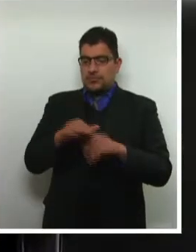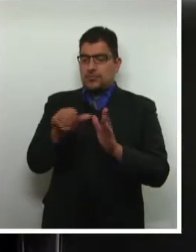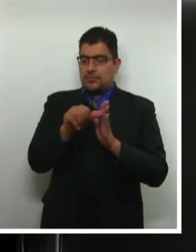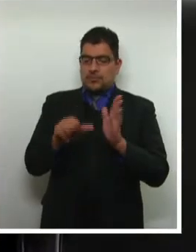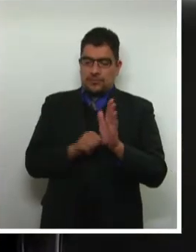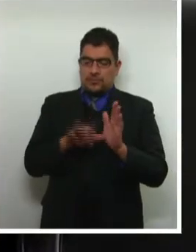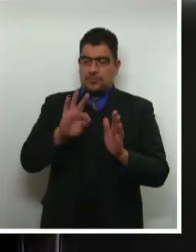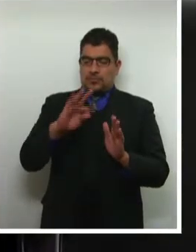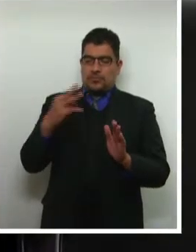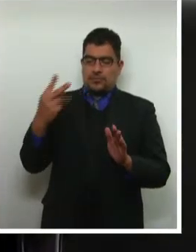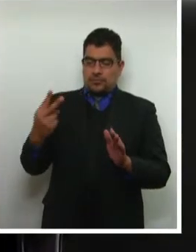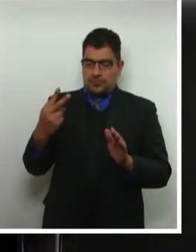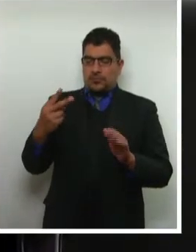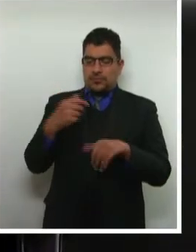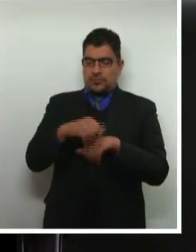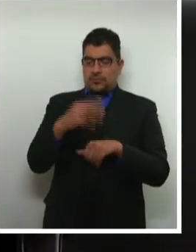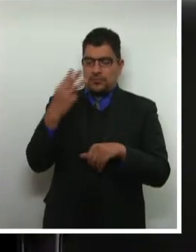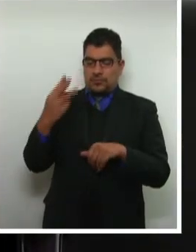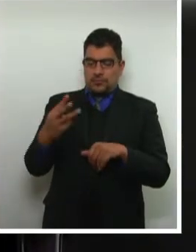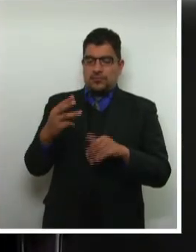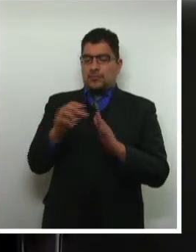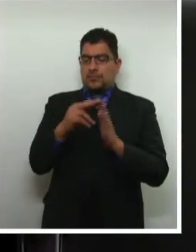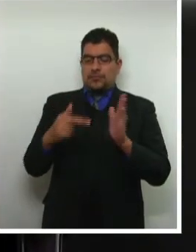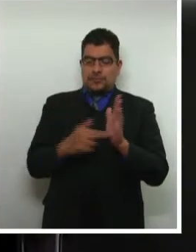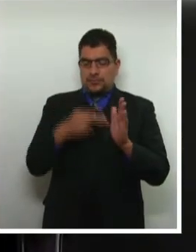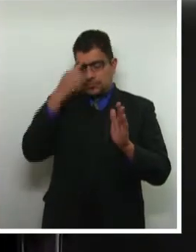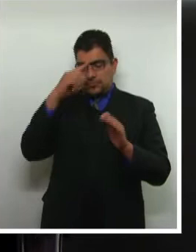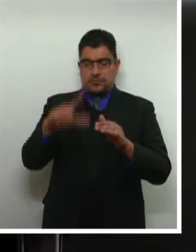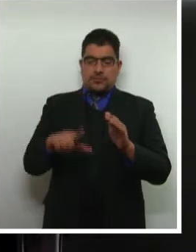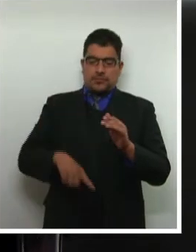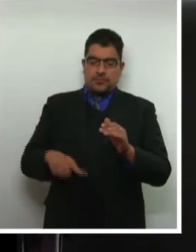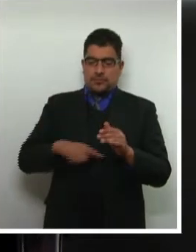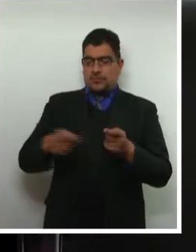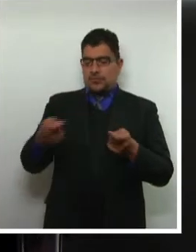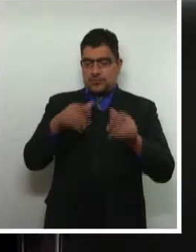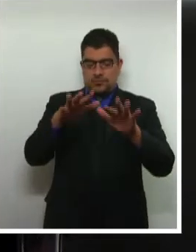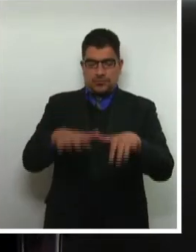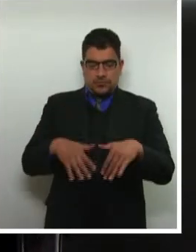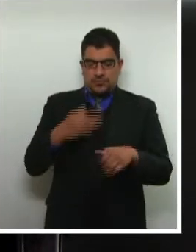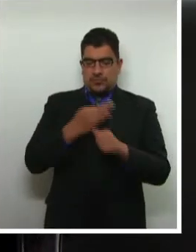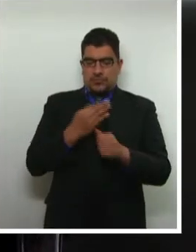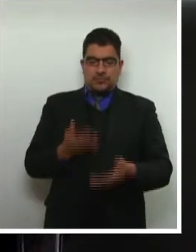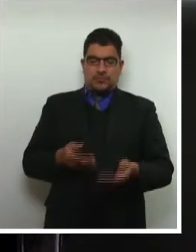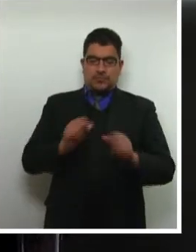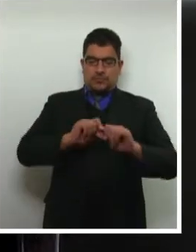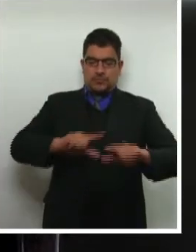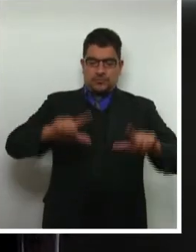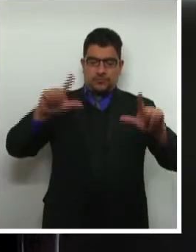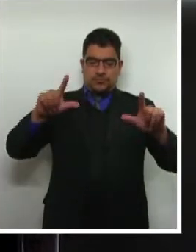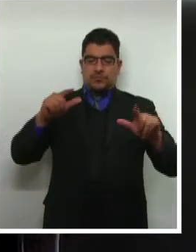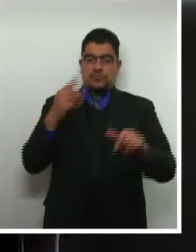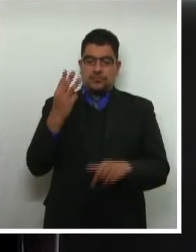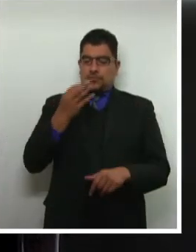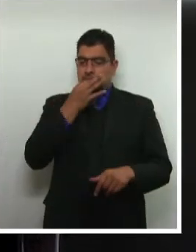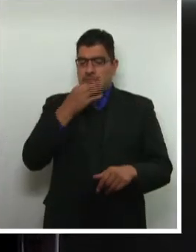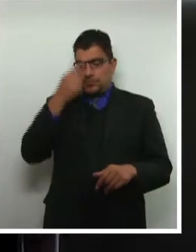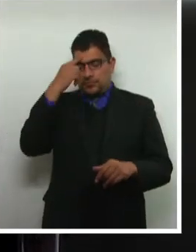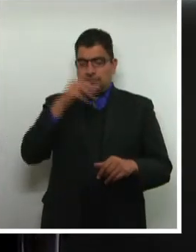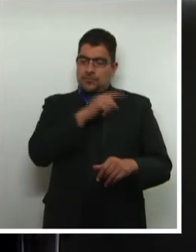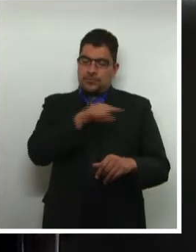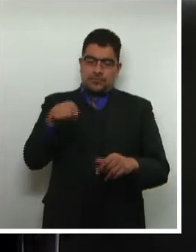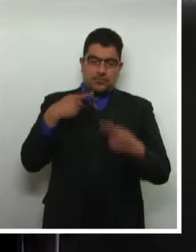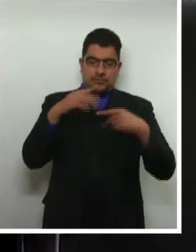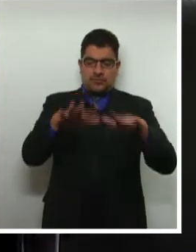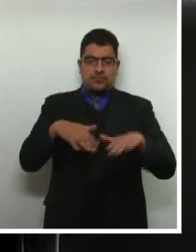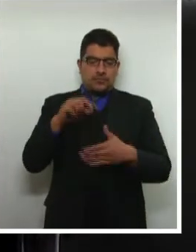refiere el artículo 42, numeral 3 del Reglamento para el Gobierno Interior. Ábrase el sistema electrónico por 3 minutos para proceder